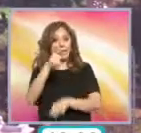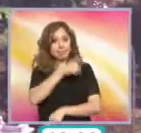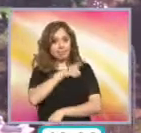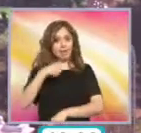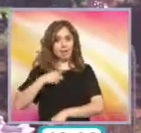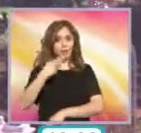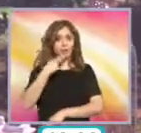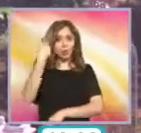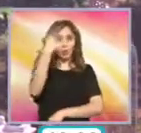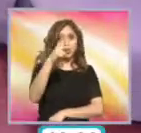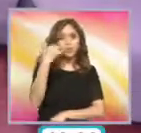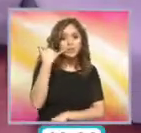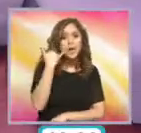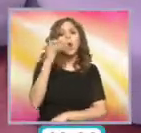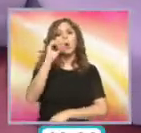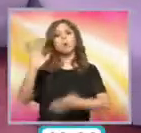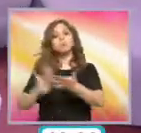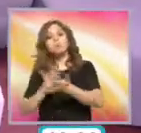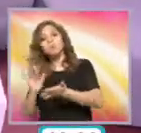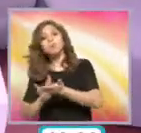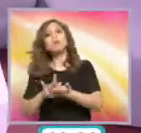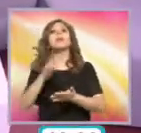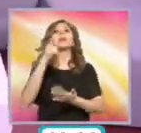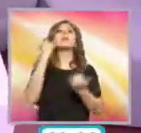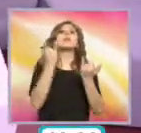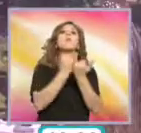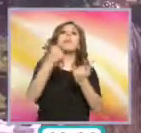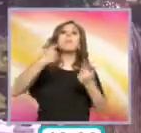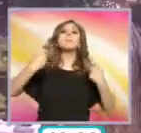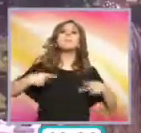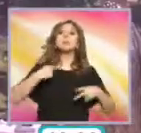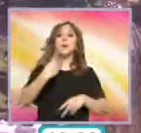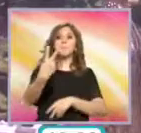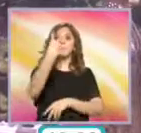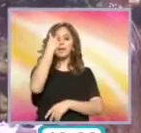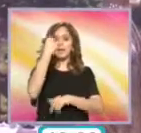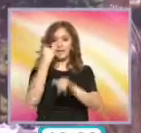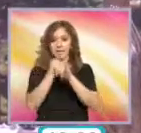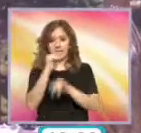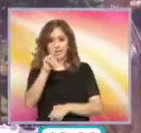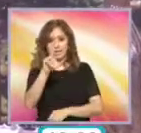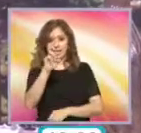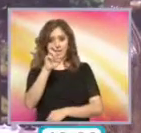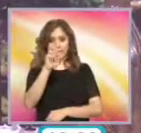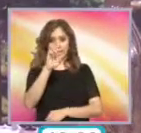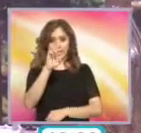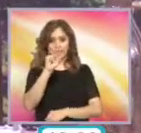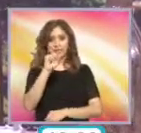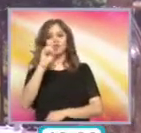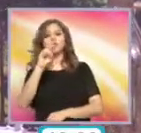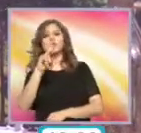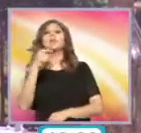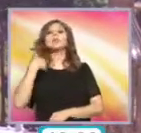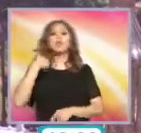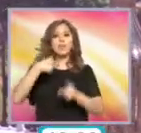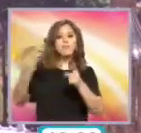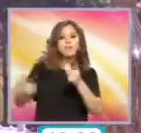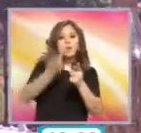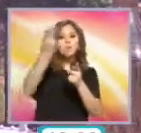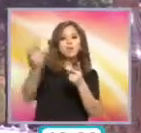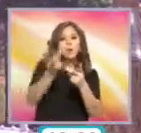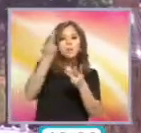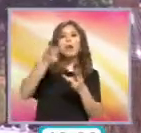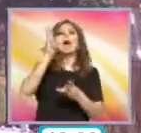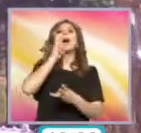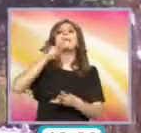Y para quienes nos están acompañando también en redes sociales, yo les haría la siguiente pregunta. Respóndanos y las vamos platicando durante la mañana